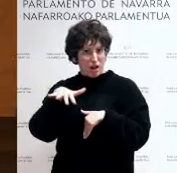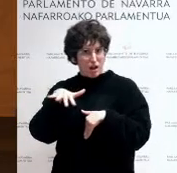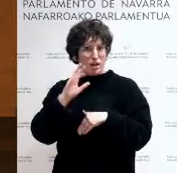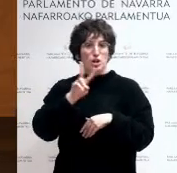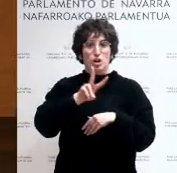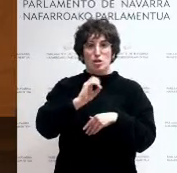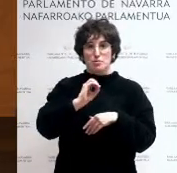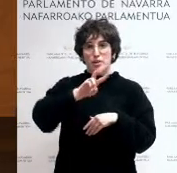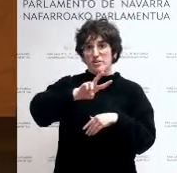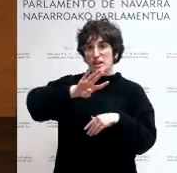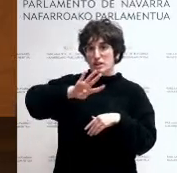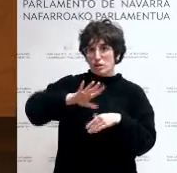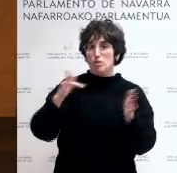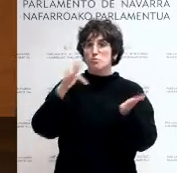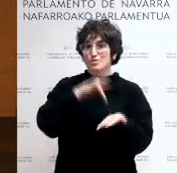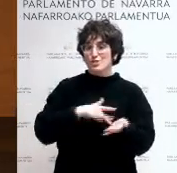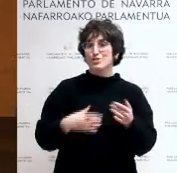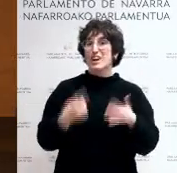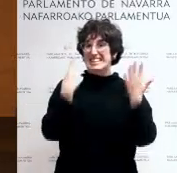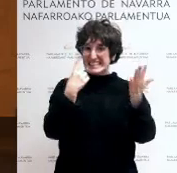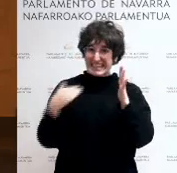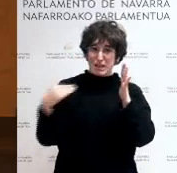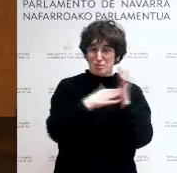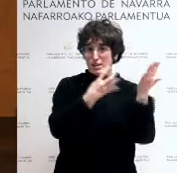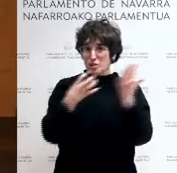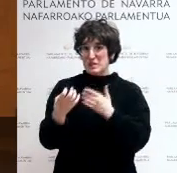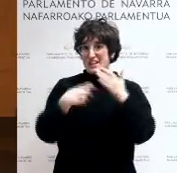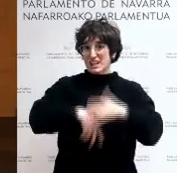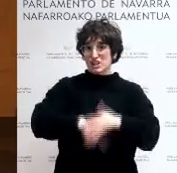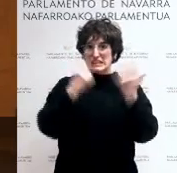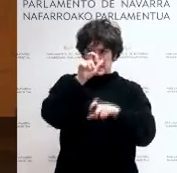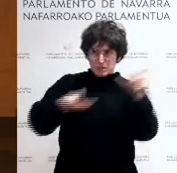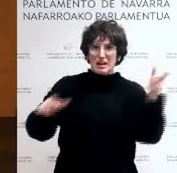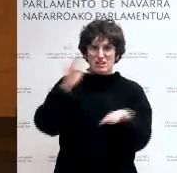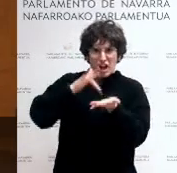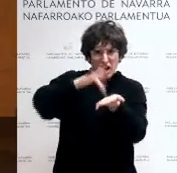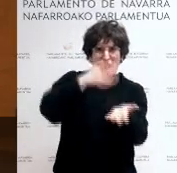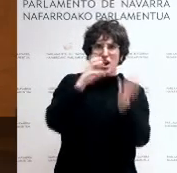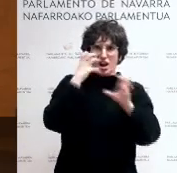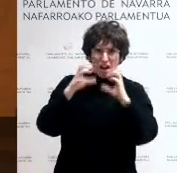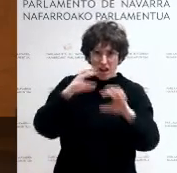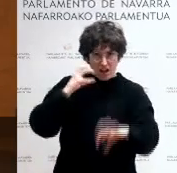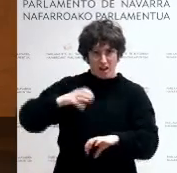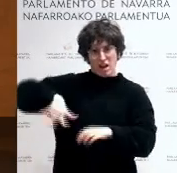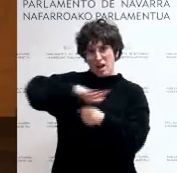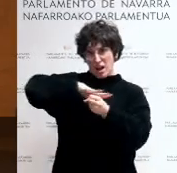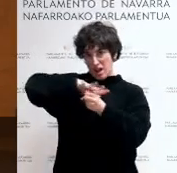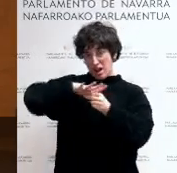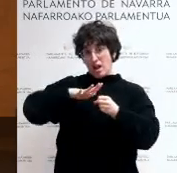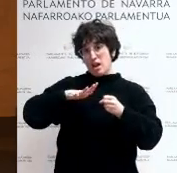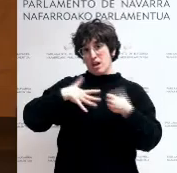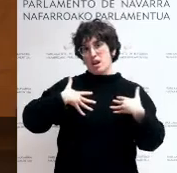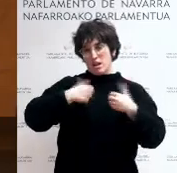fueron 6.916 los pacientes, las personas que presentaron quejas y reclamaciones en el área de salud de Tudela,